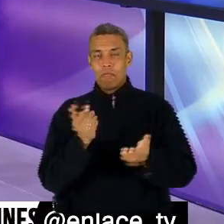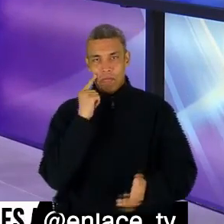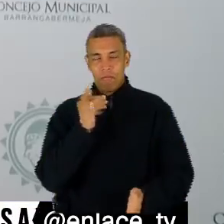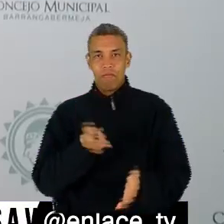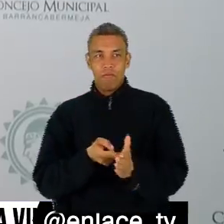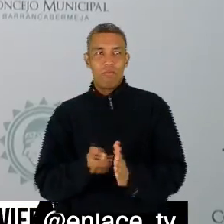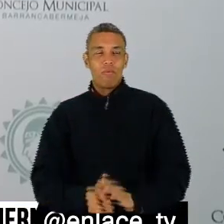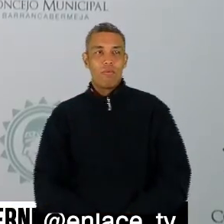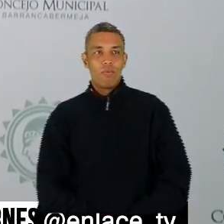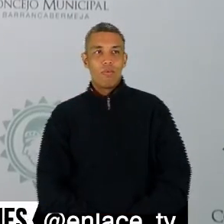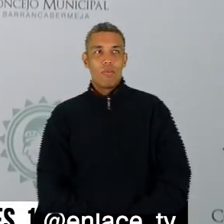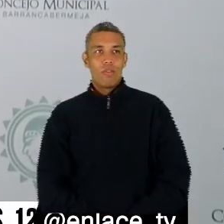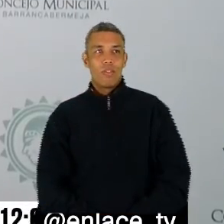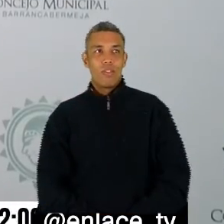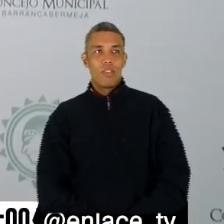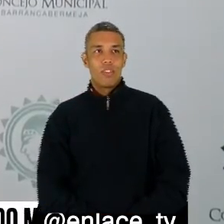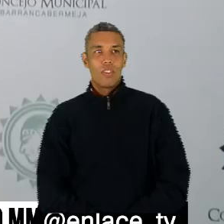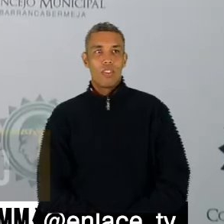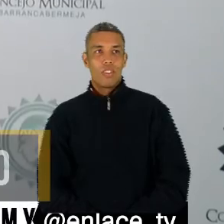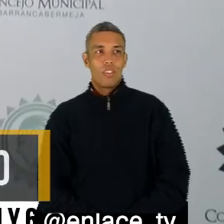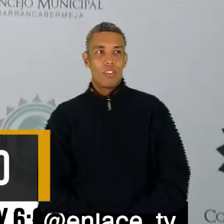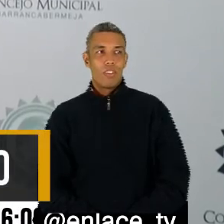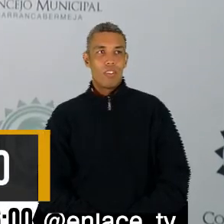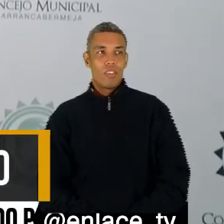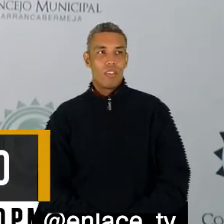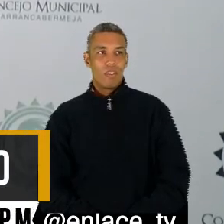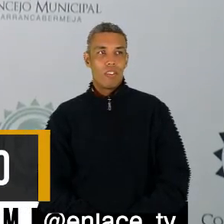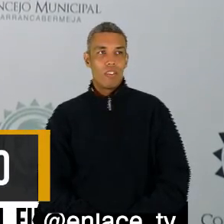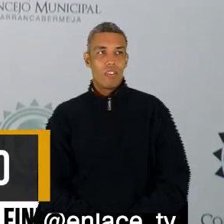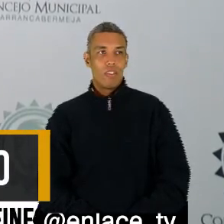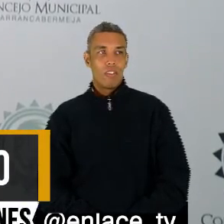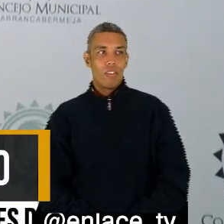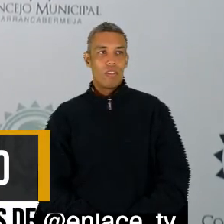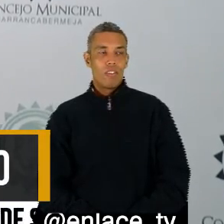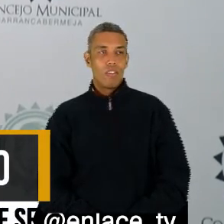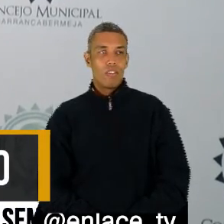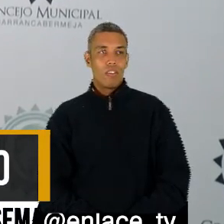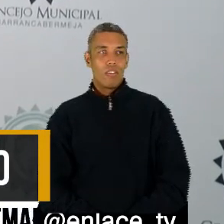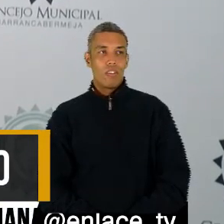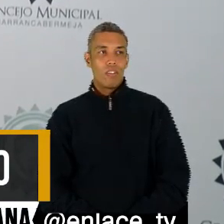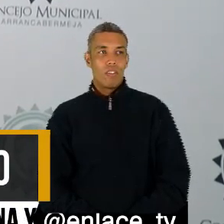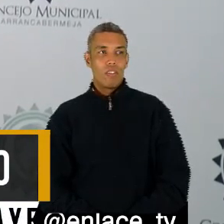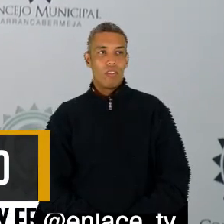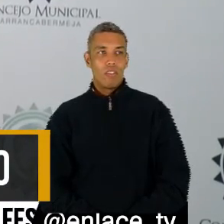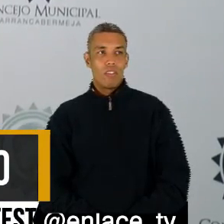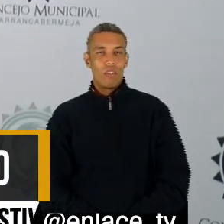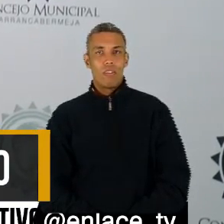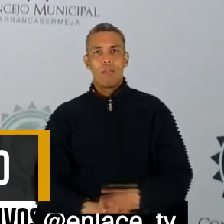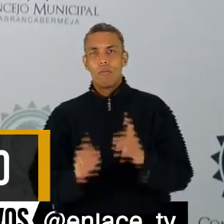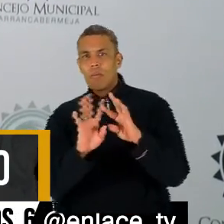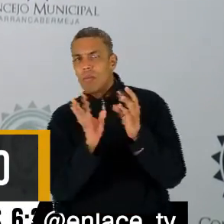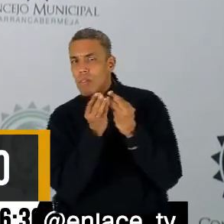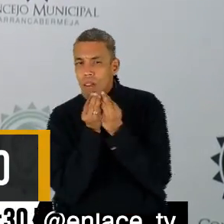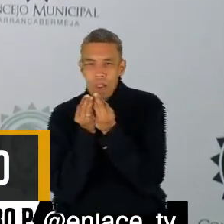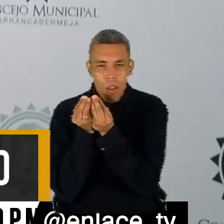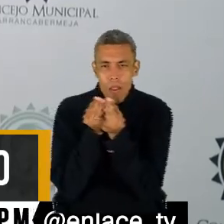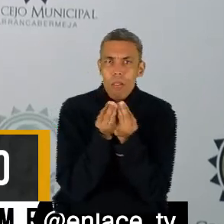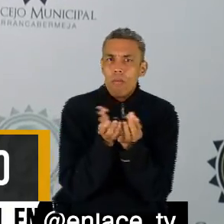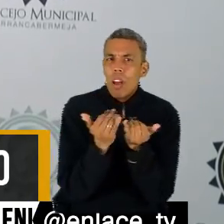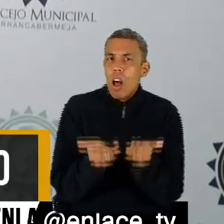esta hora se cumple en el Consejo Municipal una plenaria sobre el plan de desarrollo del municipio. Al respecto nos va a